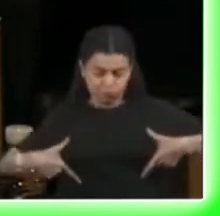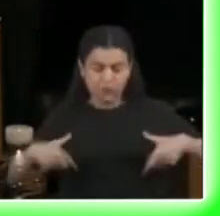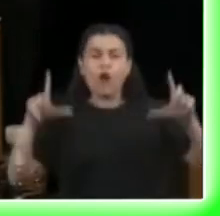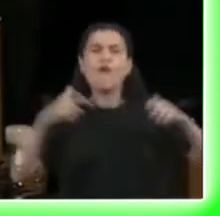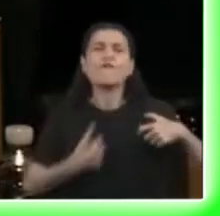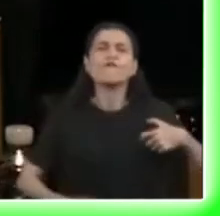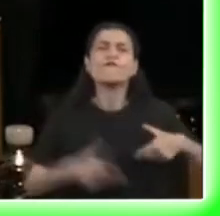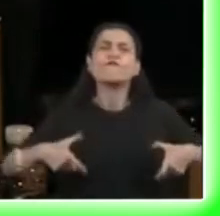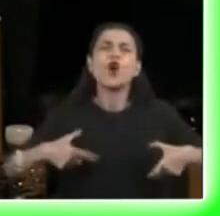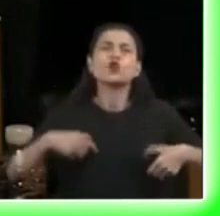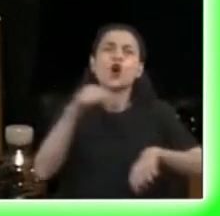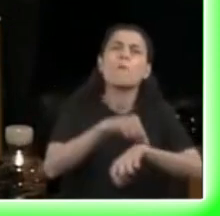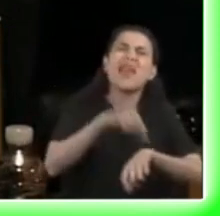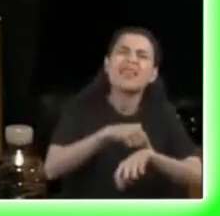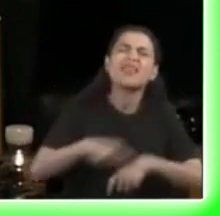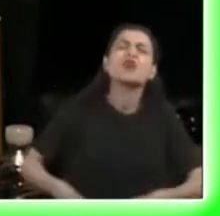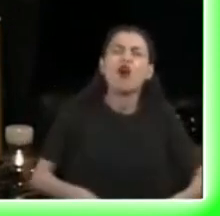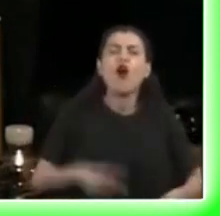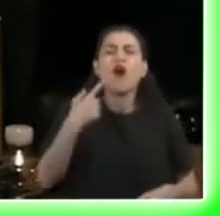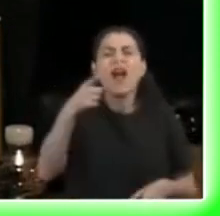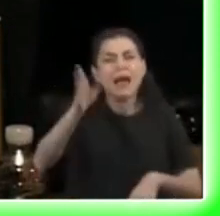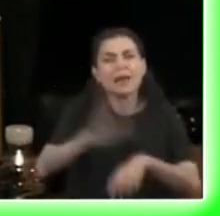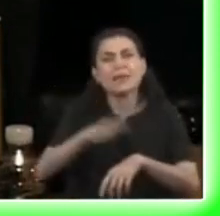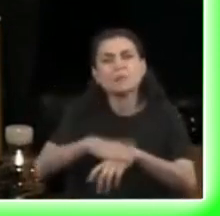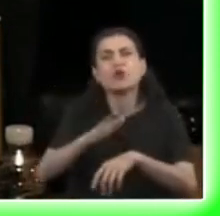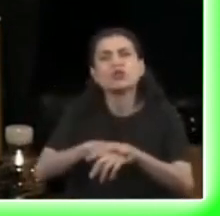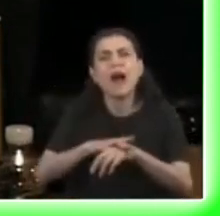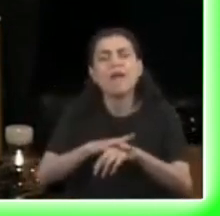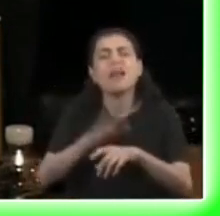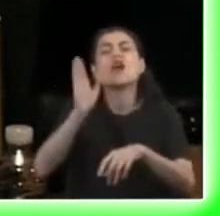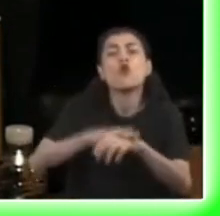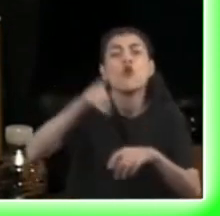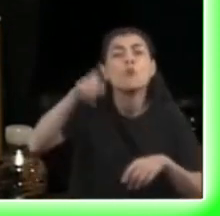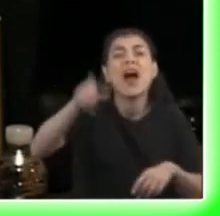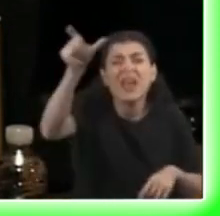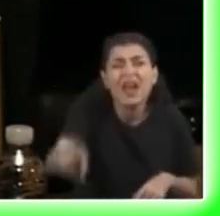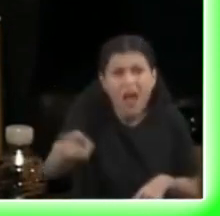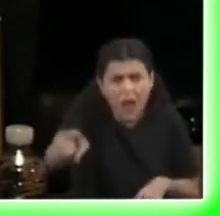que era el líder de la infectocracia y nos encerraba a todos brutalmente.